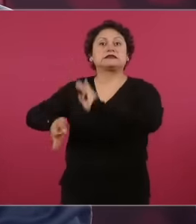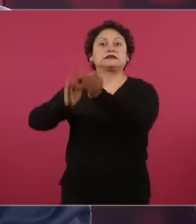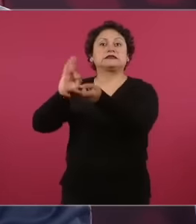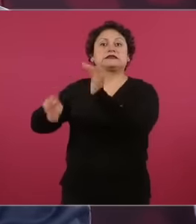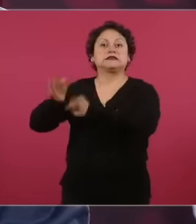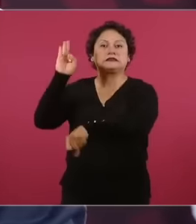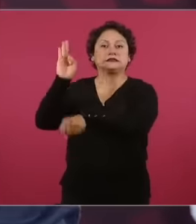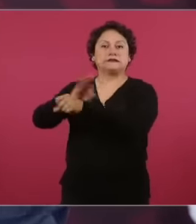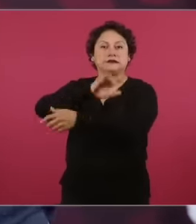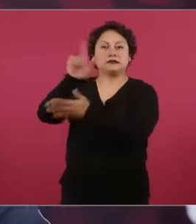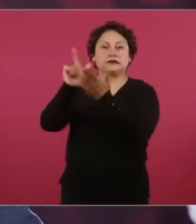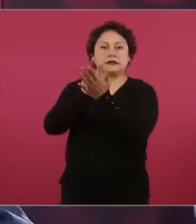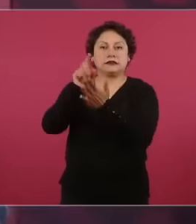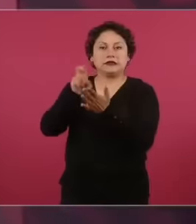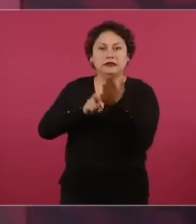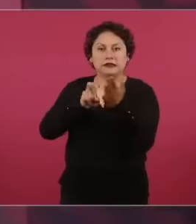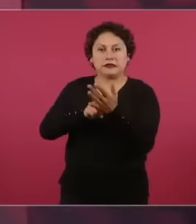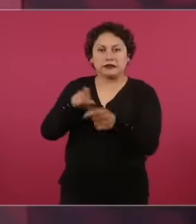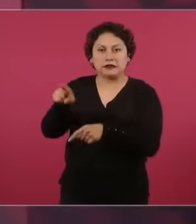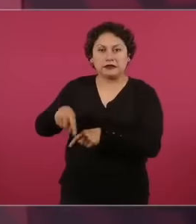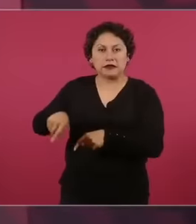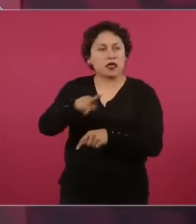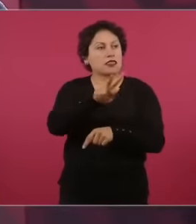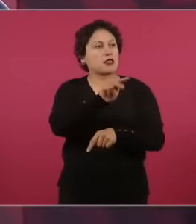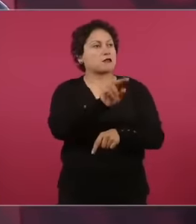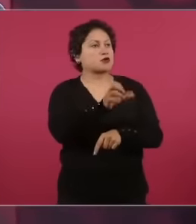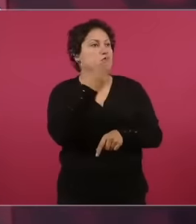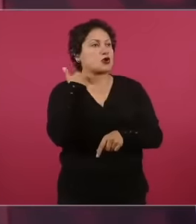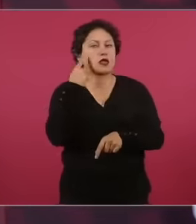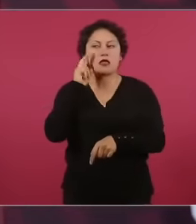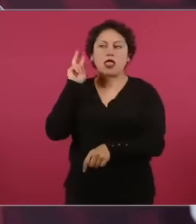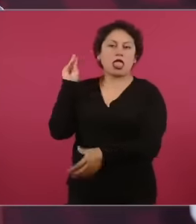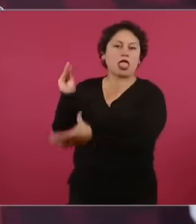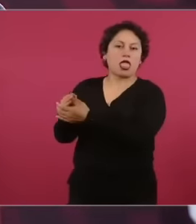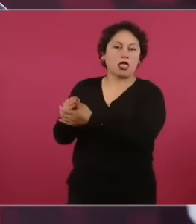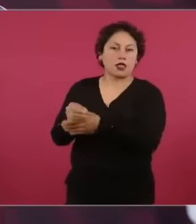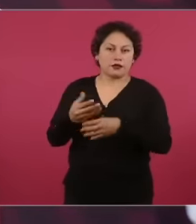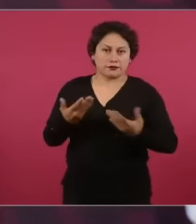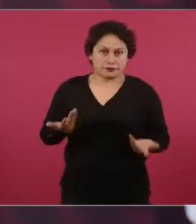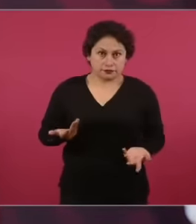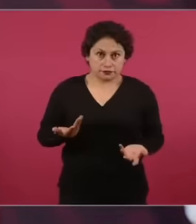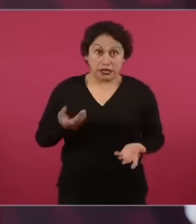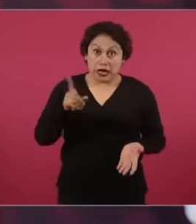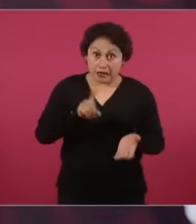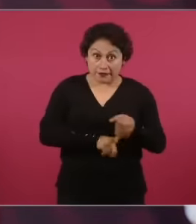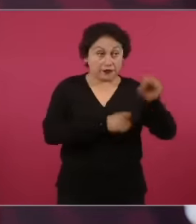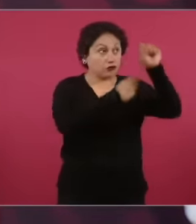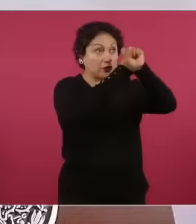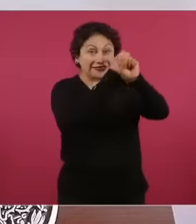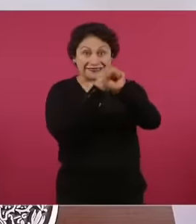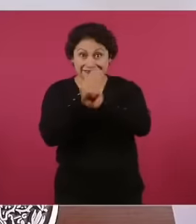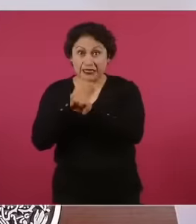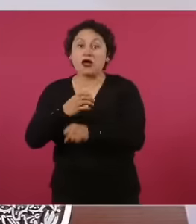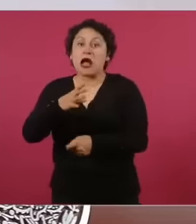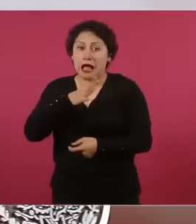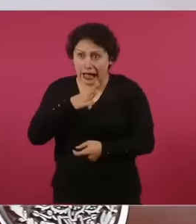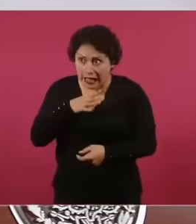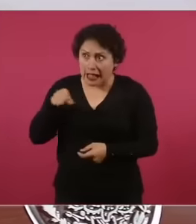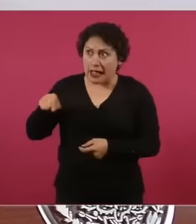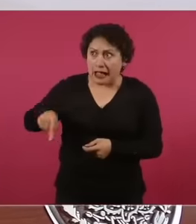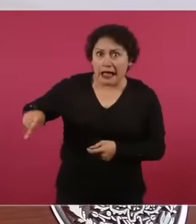defendiendo la reforma judicial en varios estados. ¿Por qué no pones unas